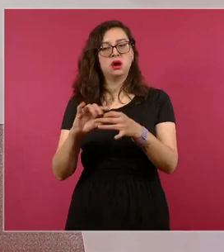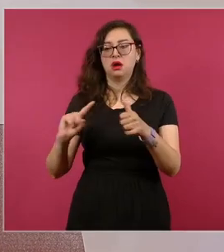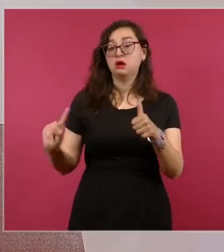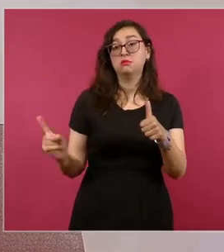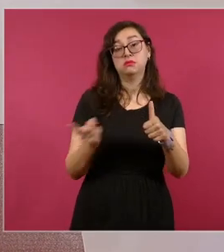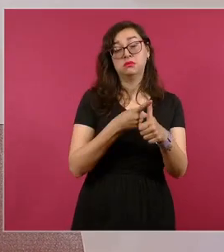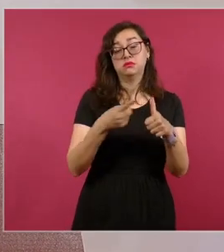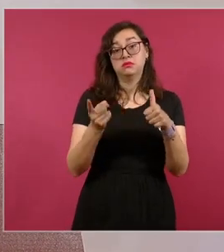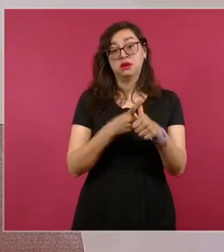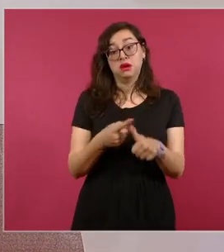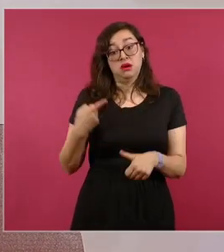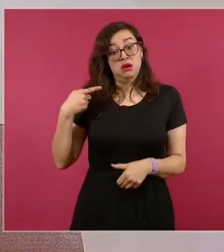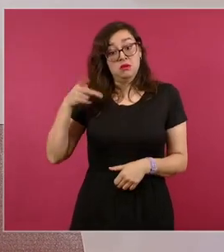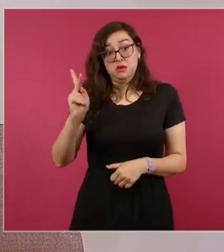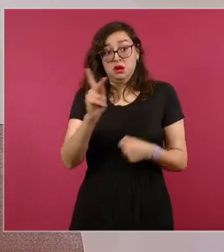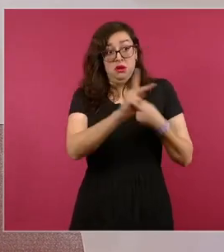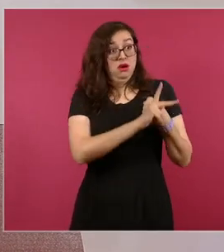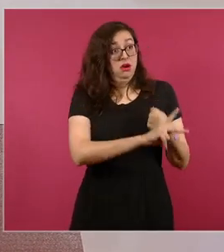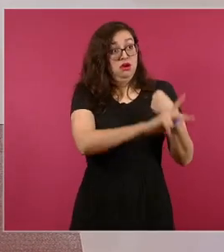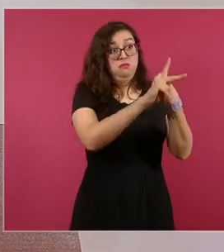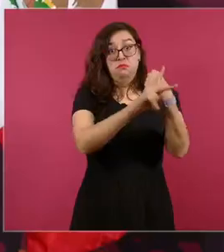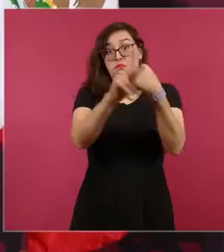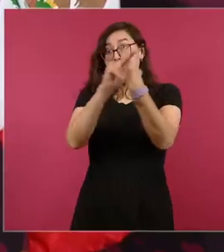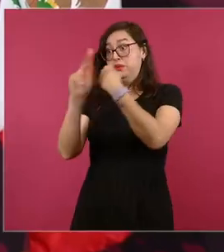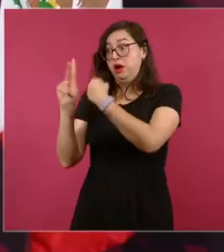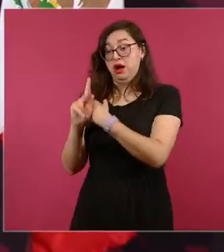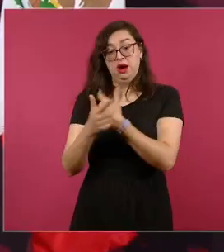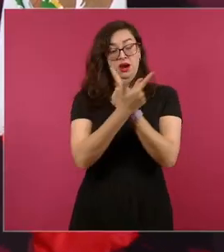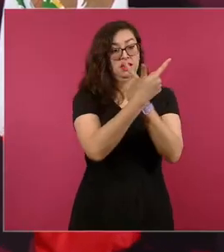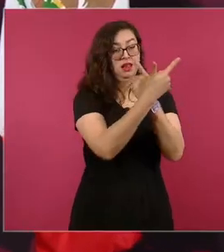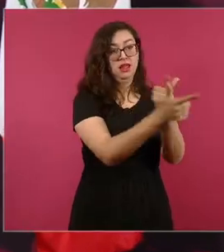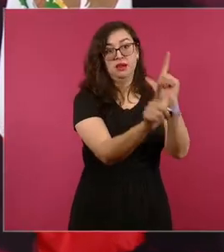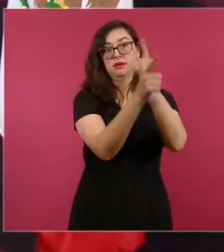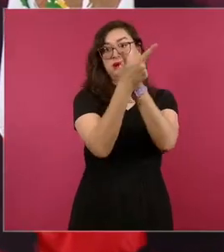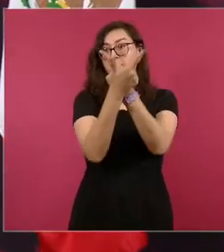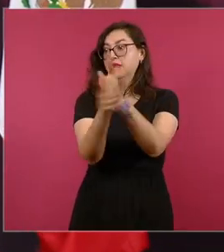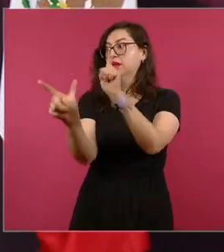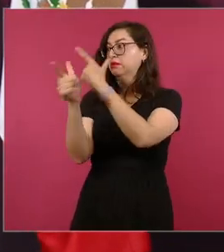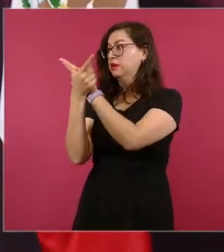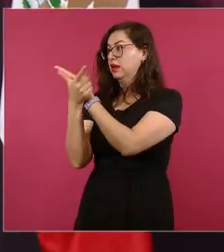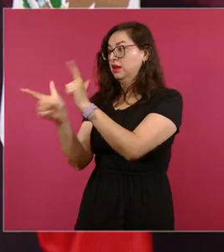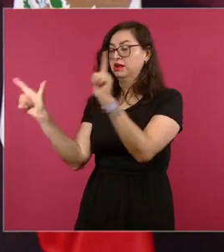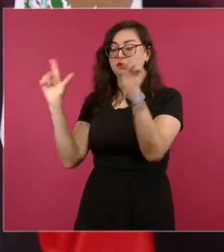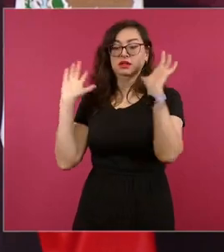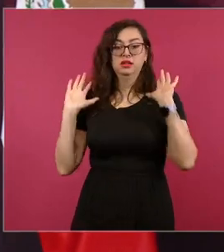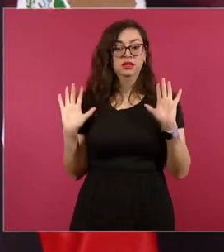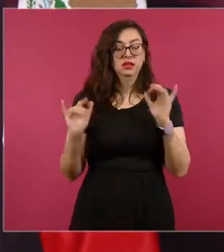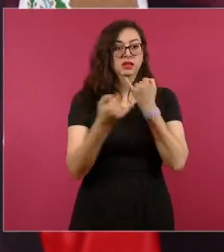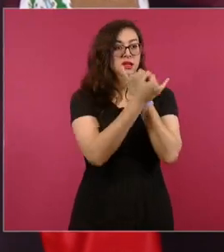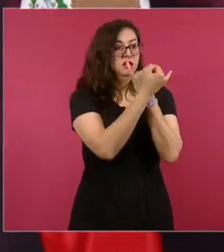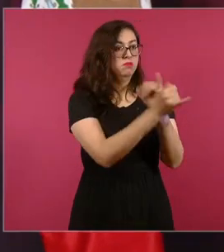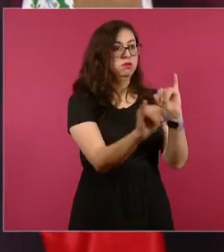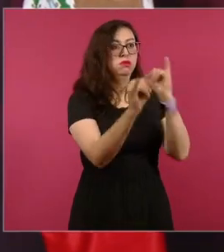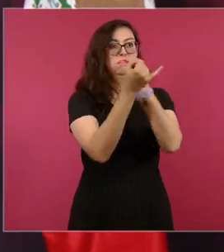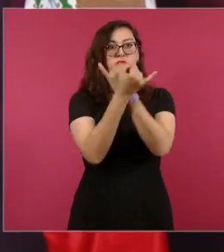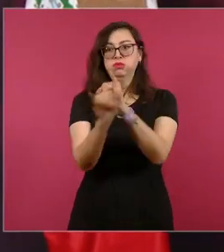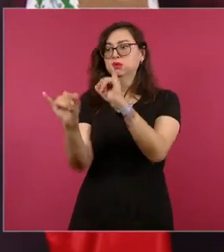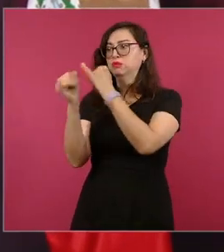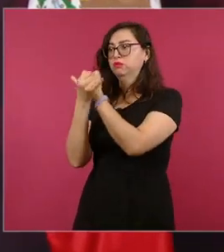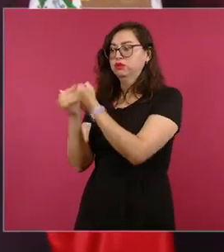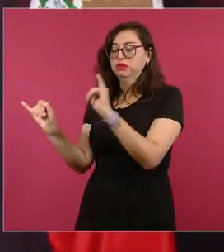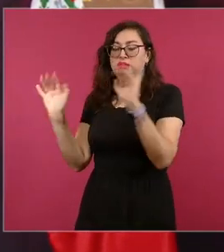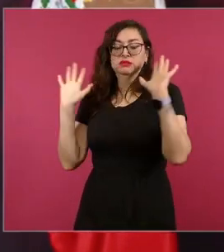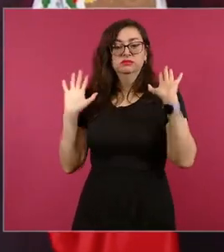es libre, cada país es independiente. Y son sus pueblos los que